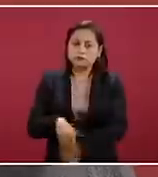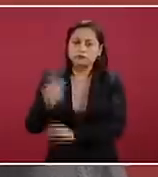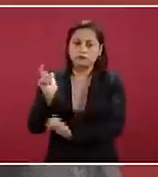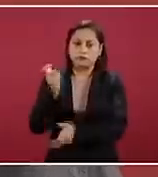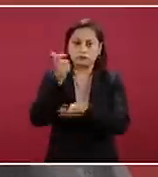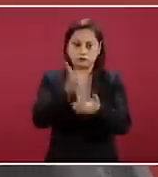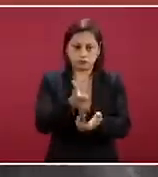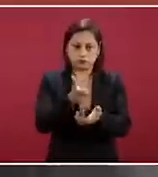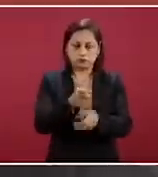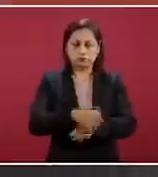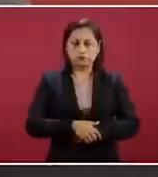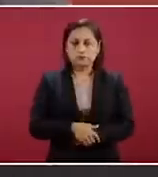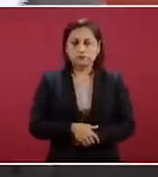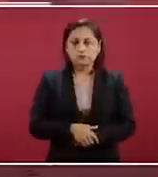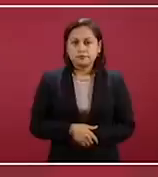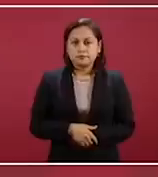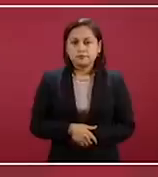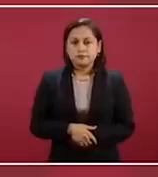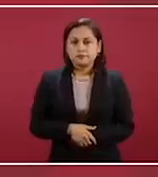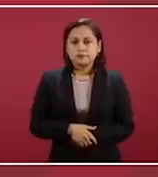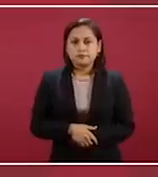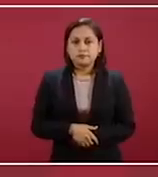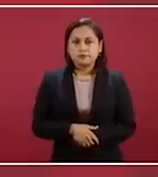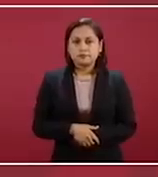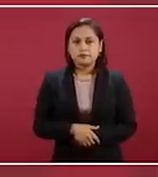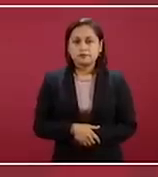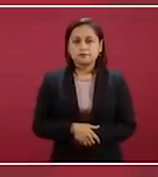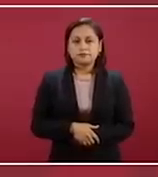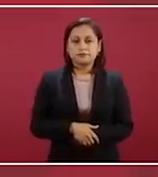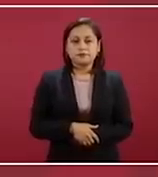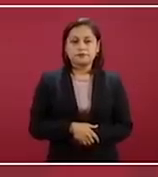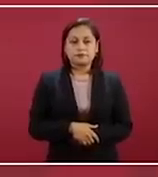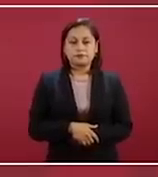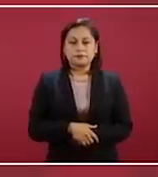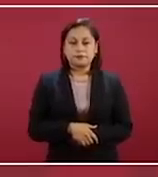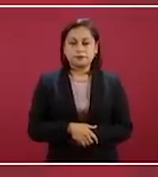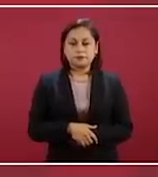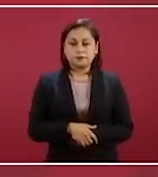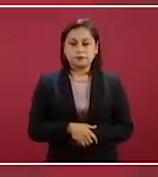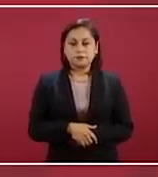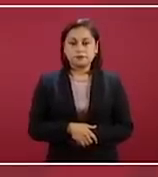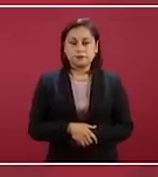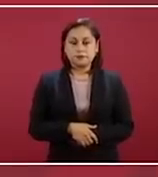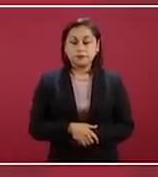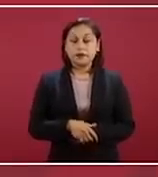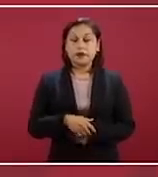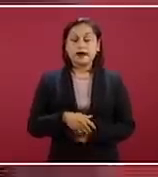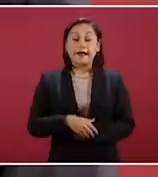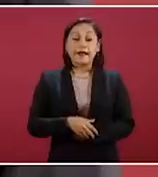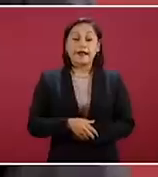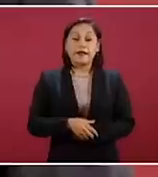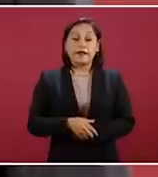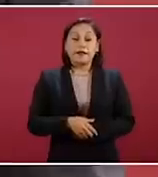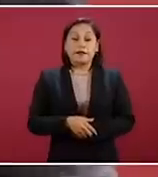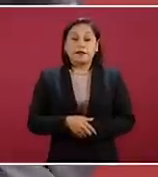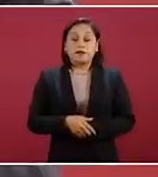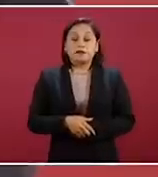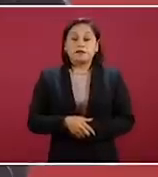Y a veces